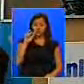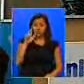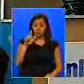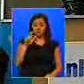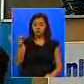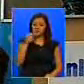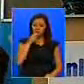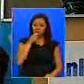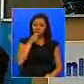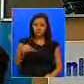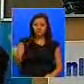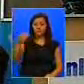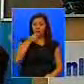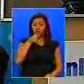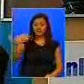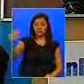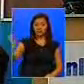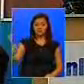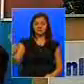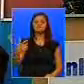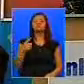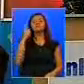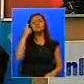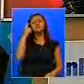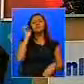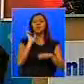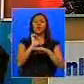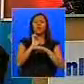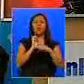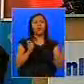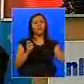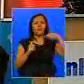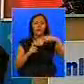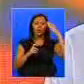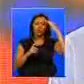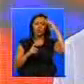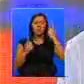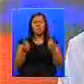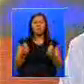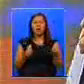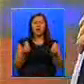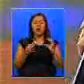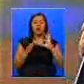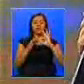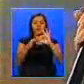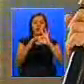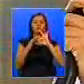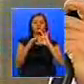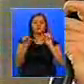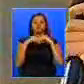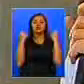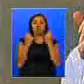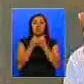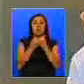acostumbrados a que los hermanos ecuatorianos vengan a Cuba a buscar cooperación en el Frente Social. Bueno, ahora